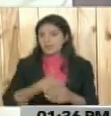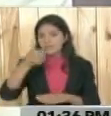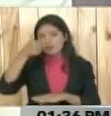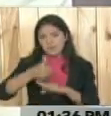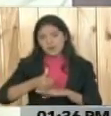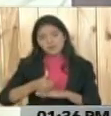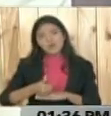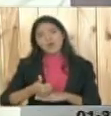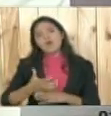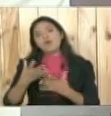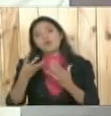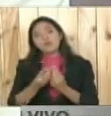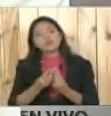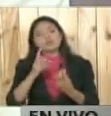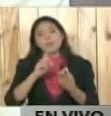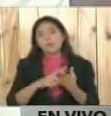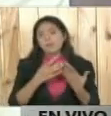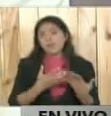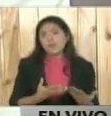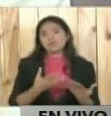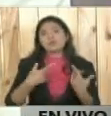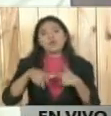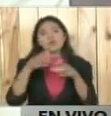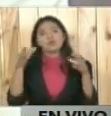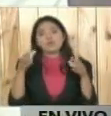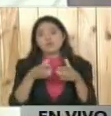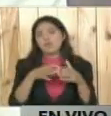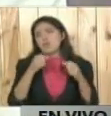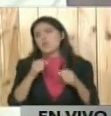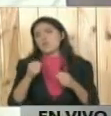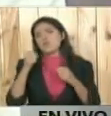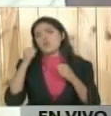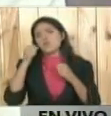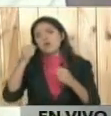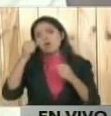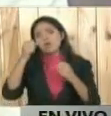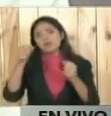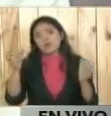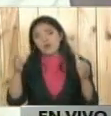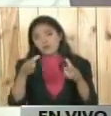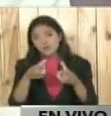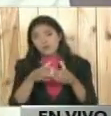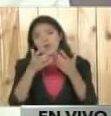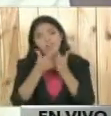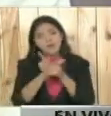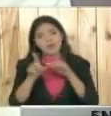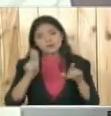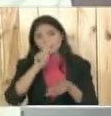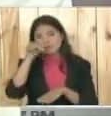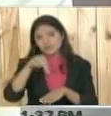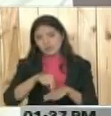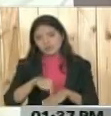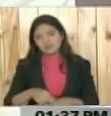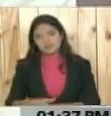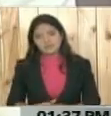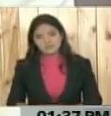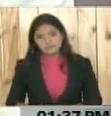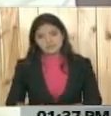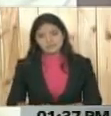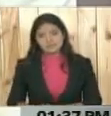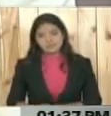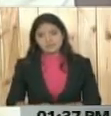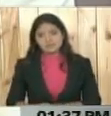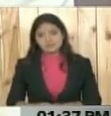de la mano de Rosario, del Frente Sandinista, heroico y glorioso Frente Sandinista de Liberación Nacional.